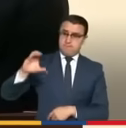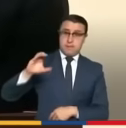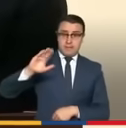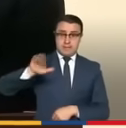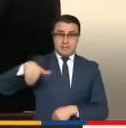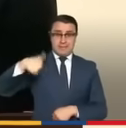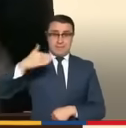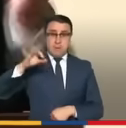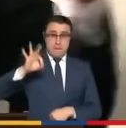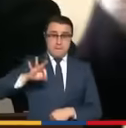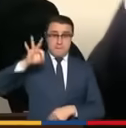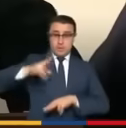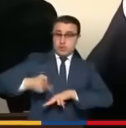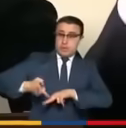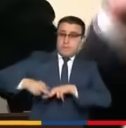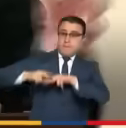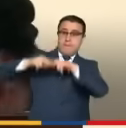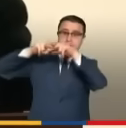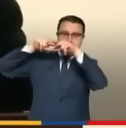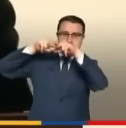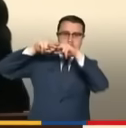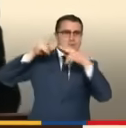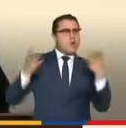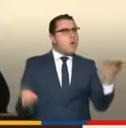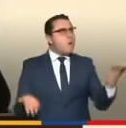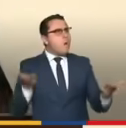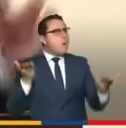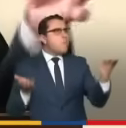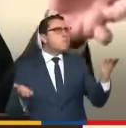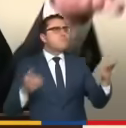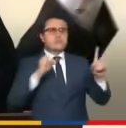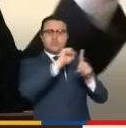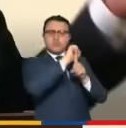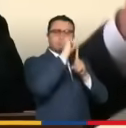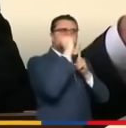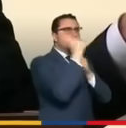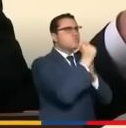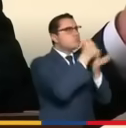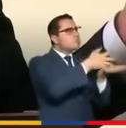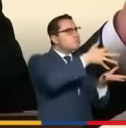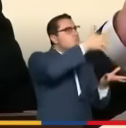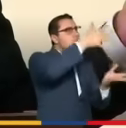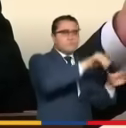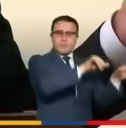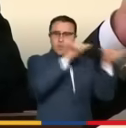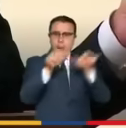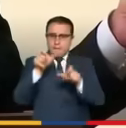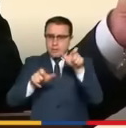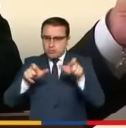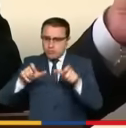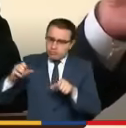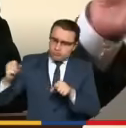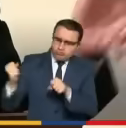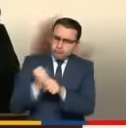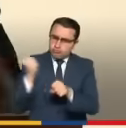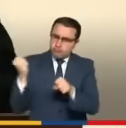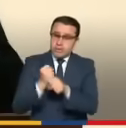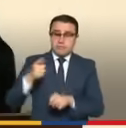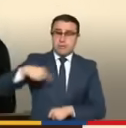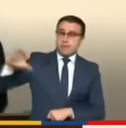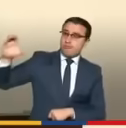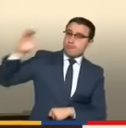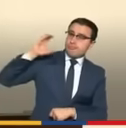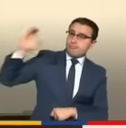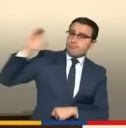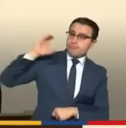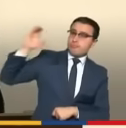el porcentaje que en la riqueza de una sociedad tiene la gente que trabaja de manera asalariada